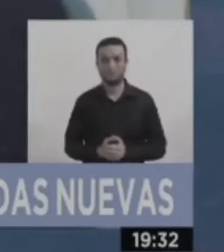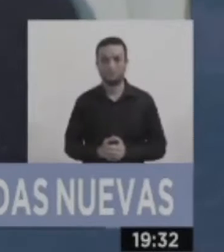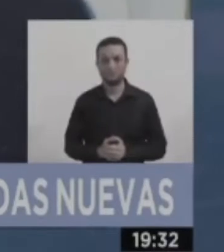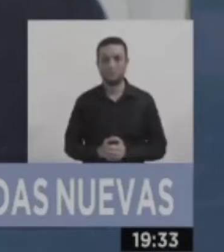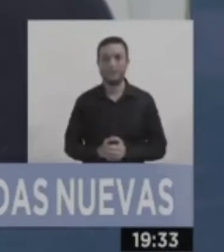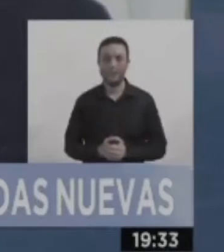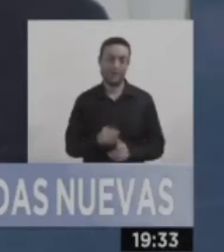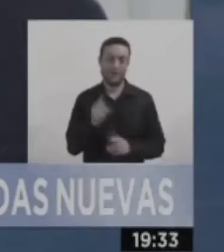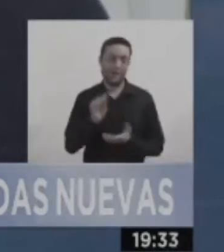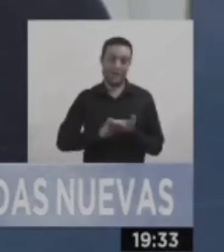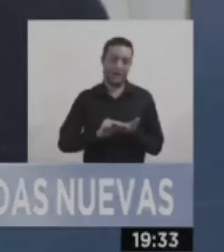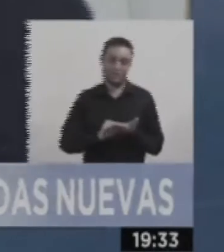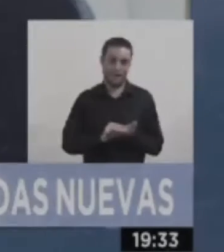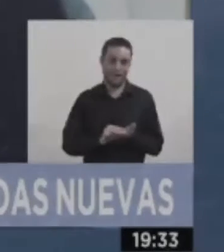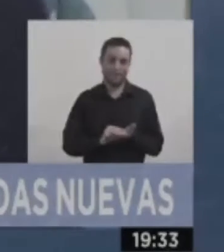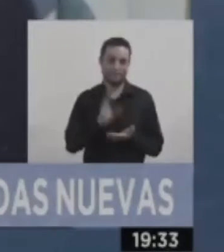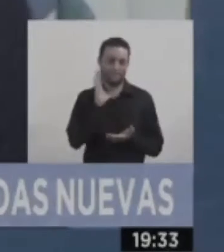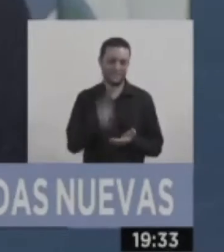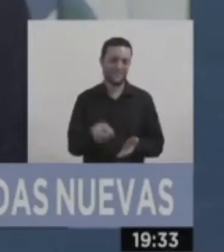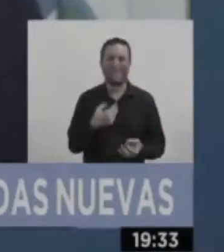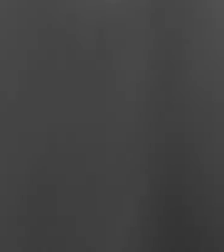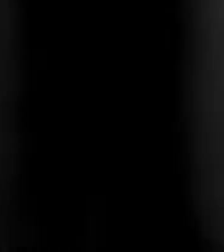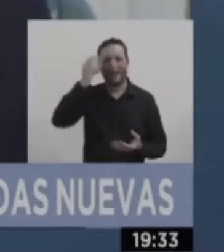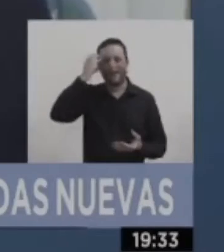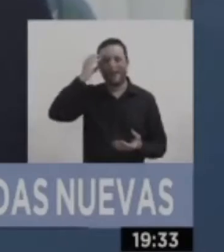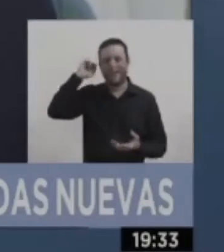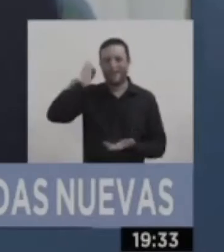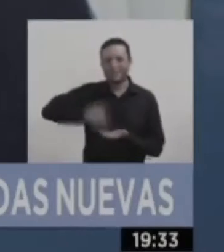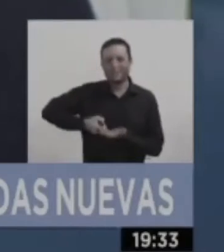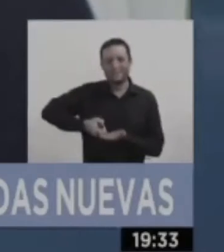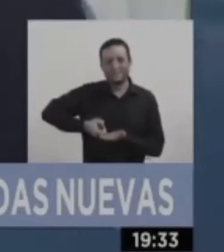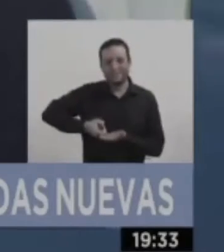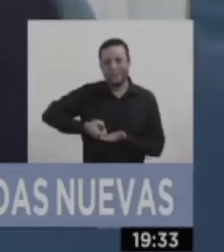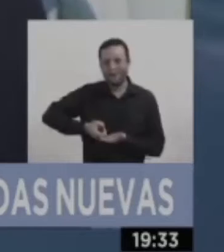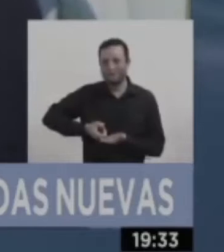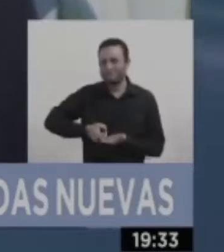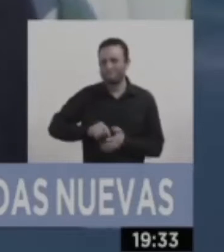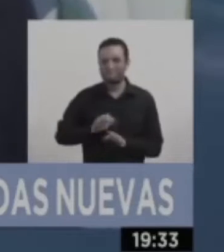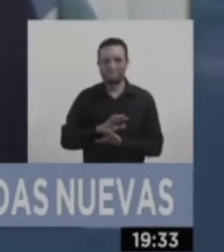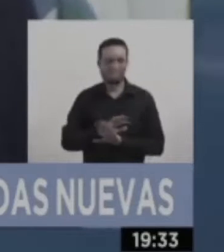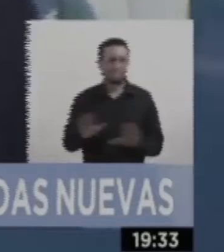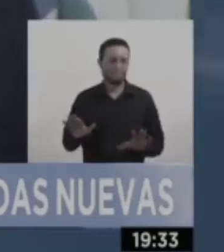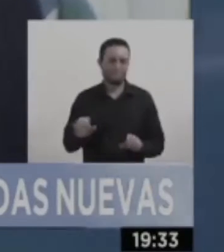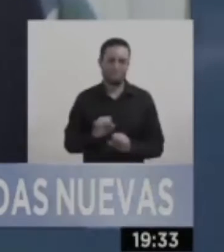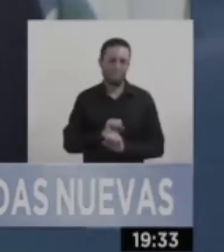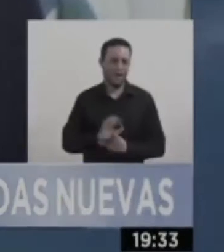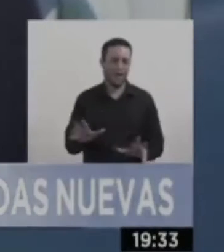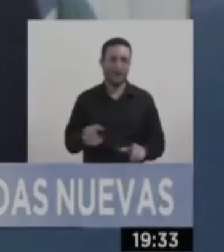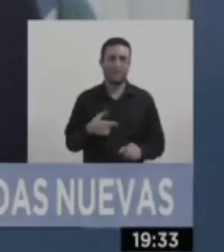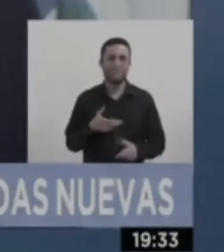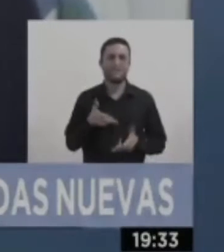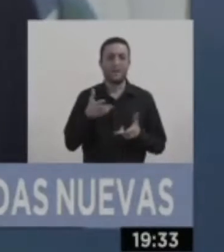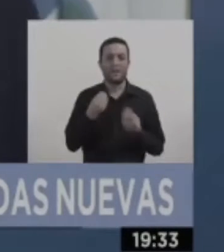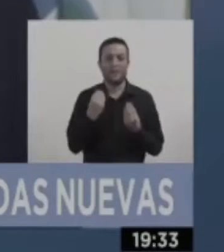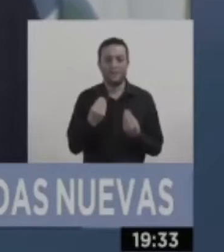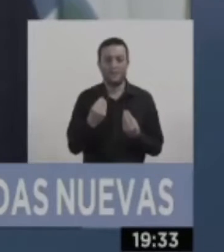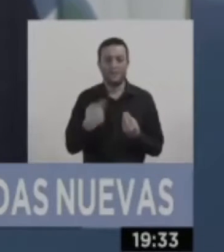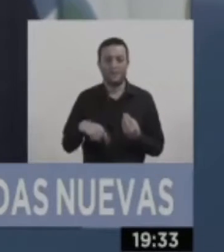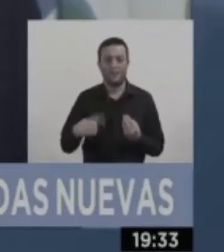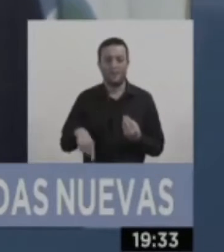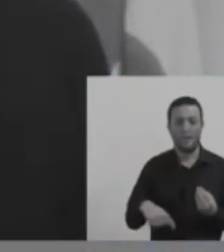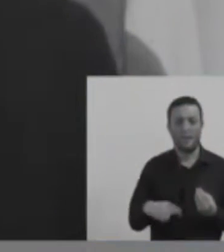la barbaridad, la atrocidad que es ese fallo judicial. Y me refiero concretamente al fallo que condena